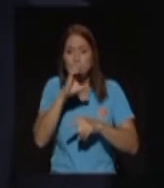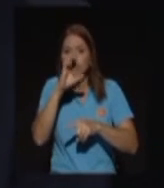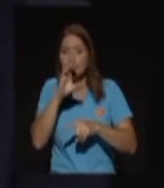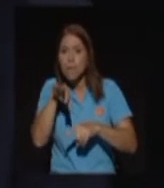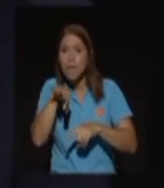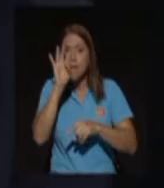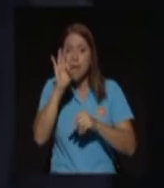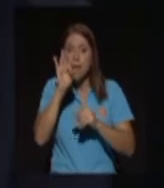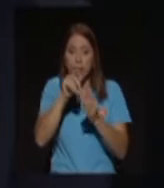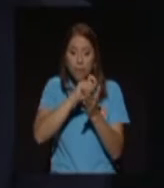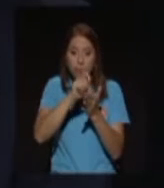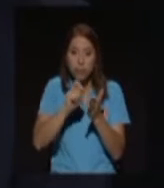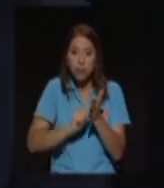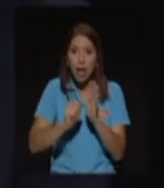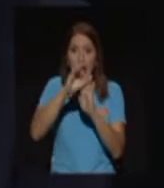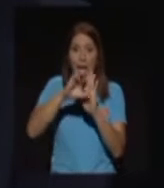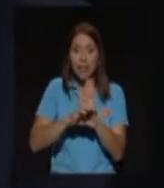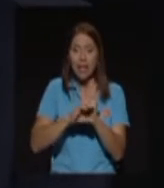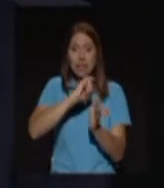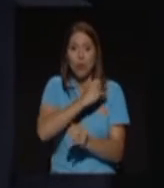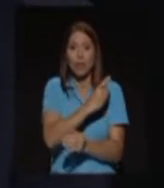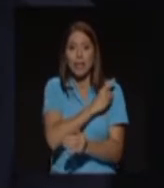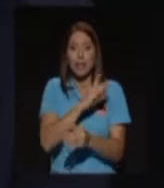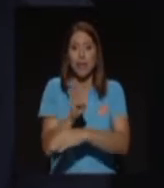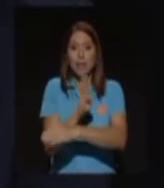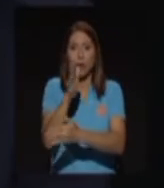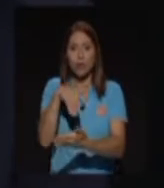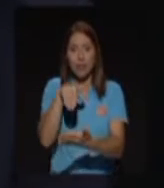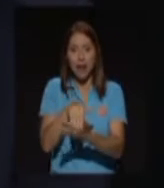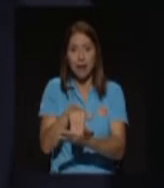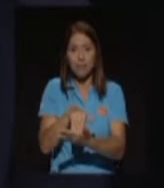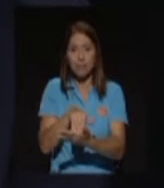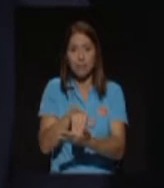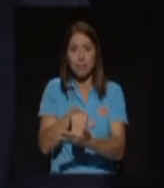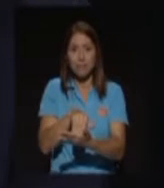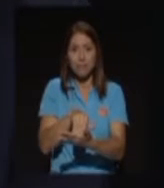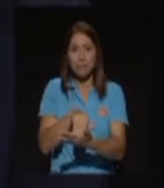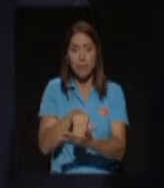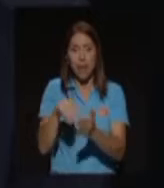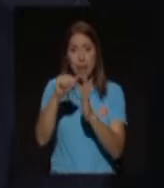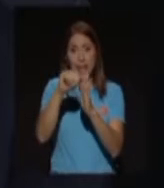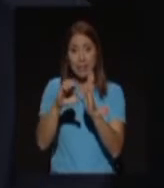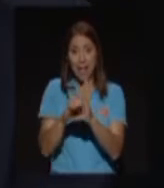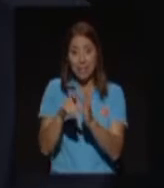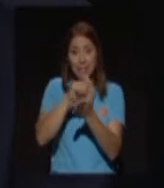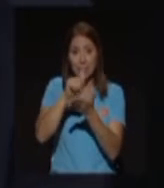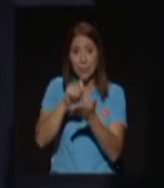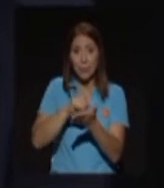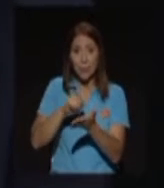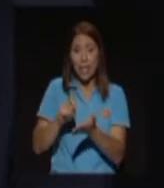las actas de la Junta Directiva del Banco Central, las actas en que estuvo